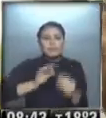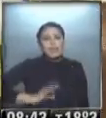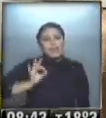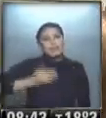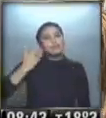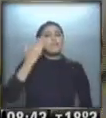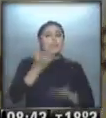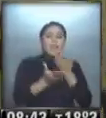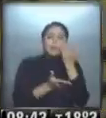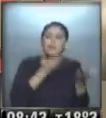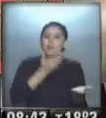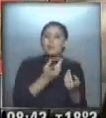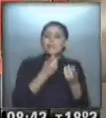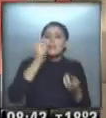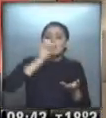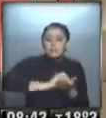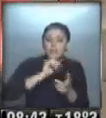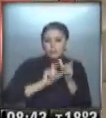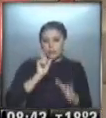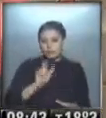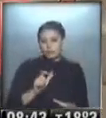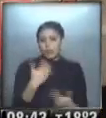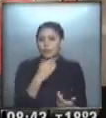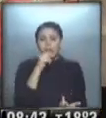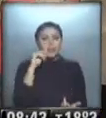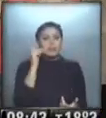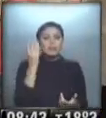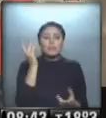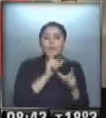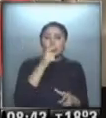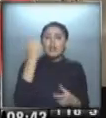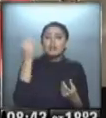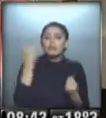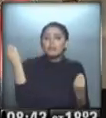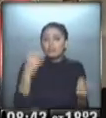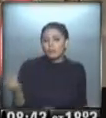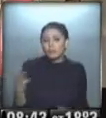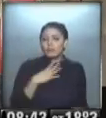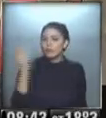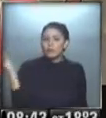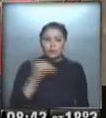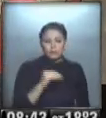se está pidiendo la jefatura para poder cubrir las necesidades de la población.